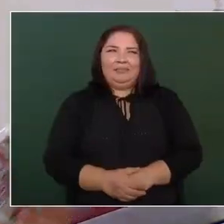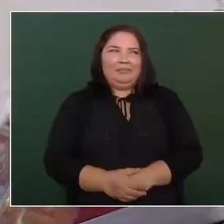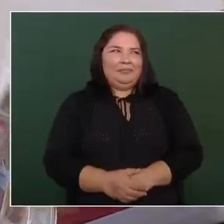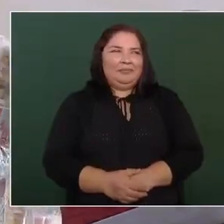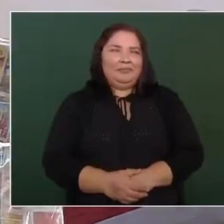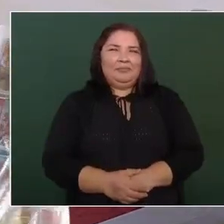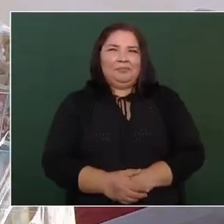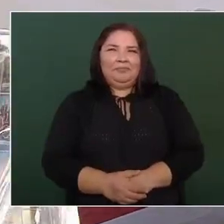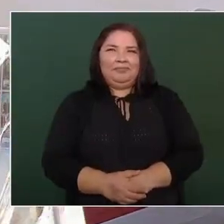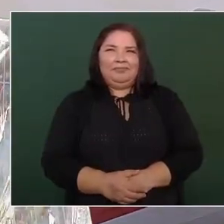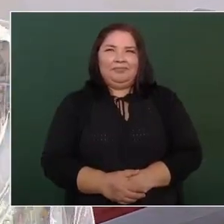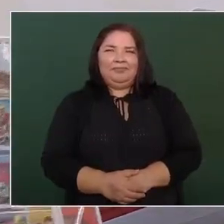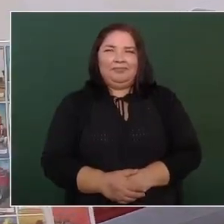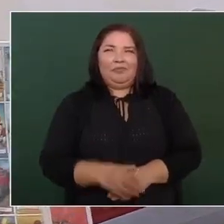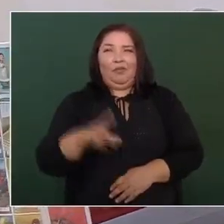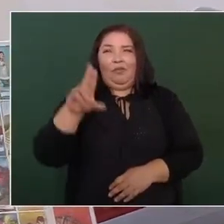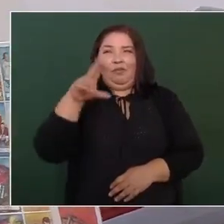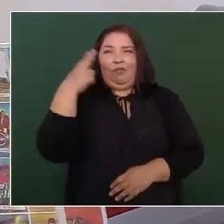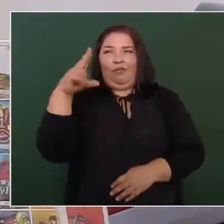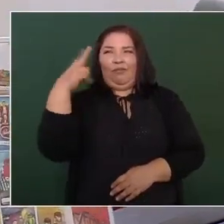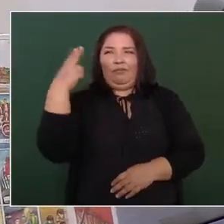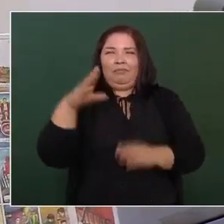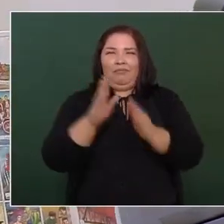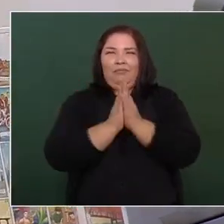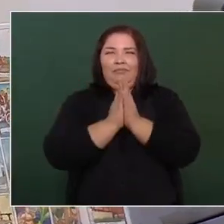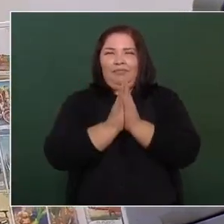Ay, foto, por favor.